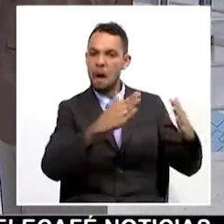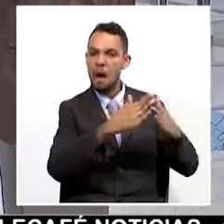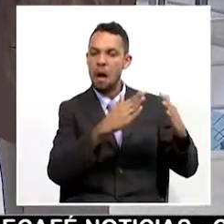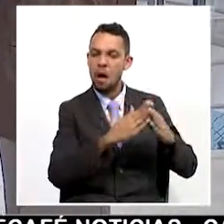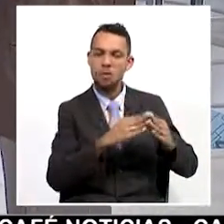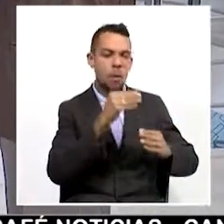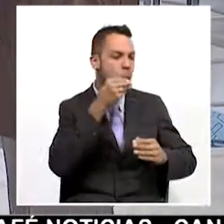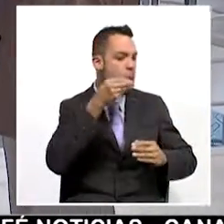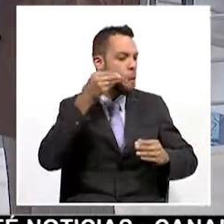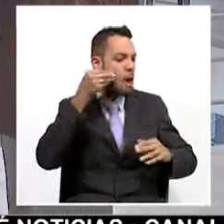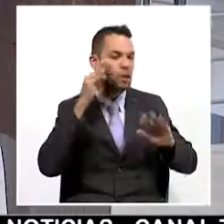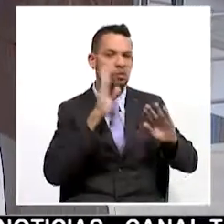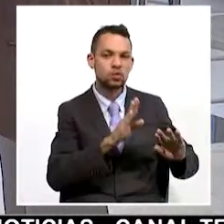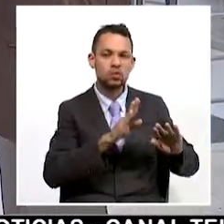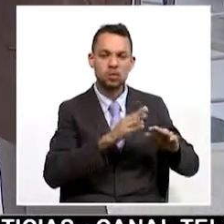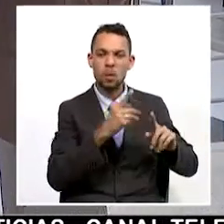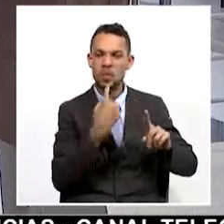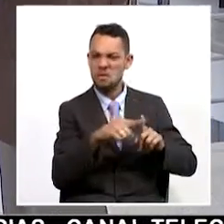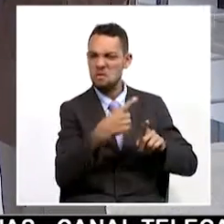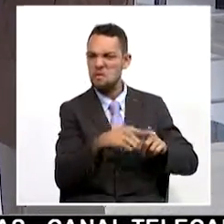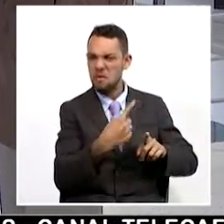bien más masivos,